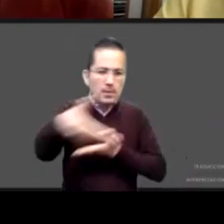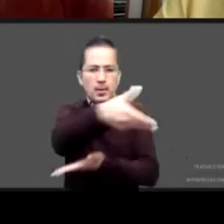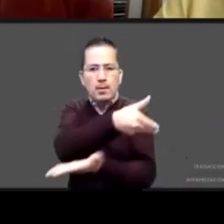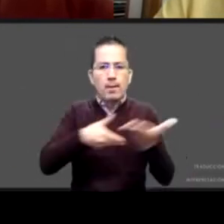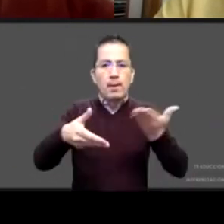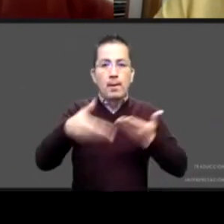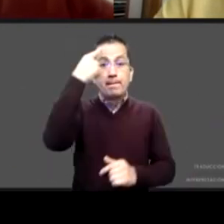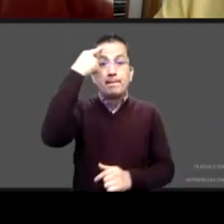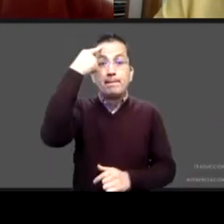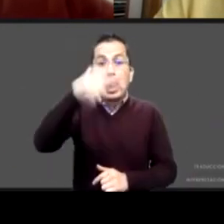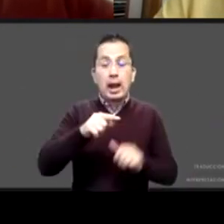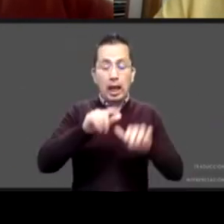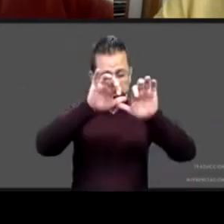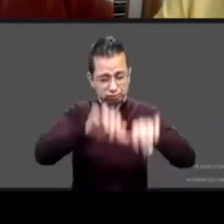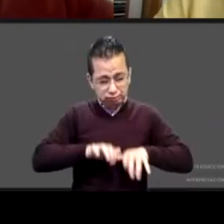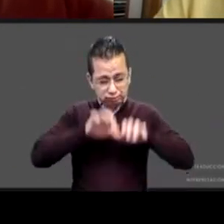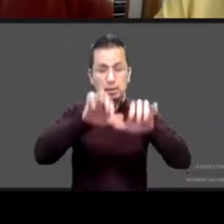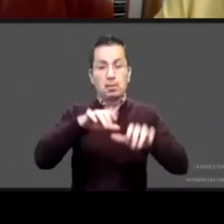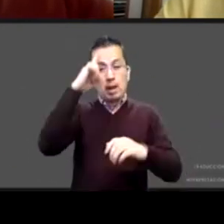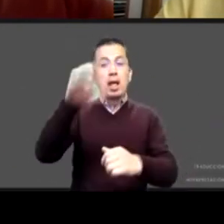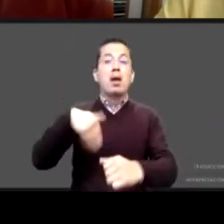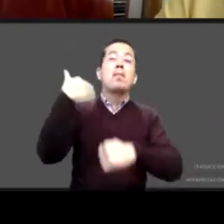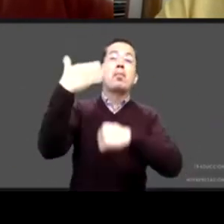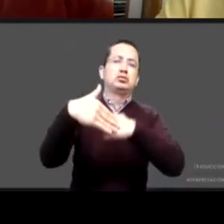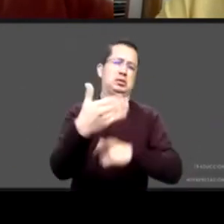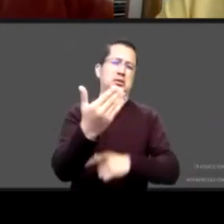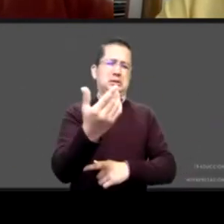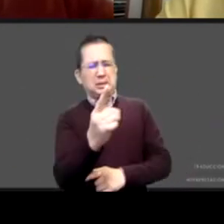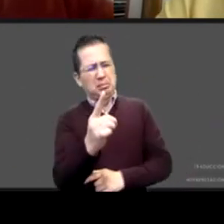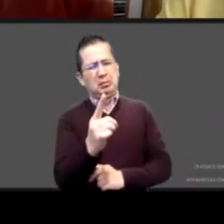año acerca de justamente todo lo que